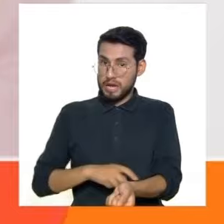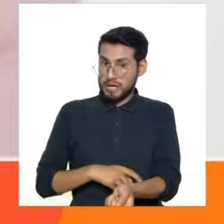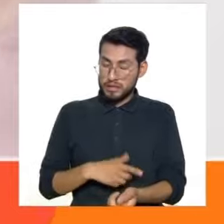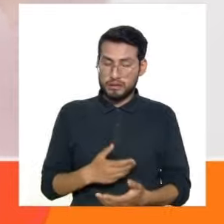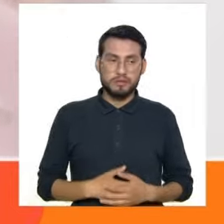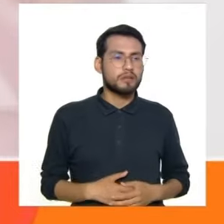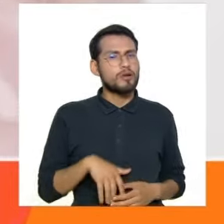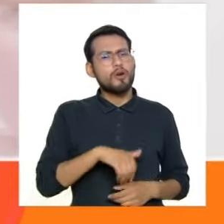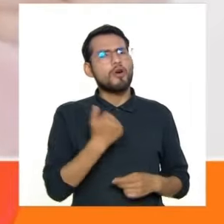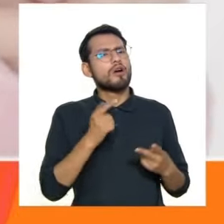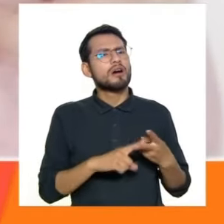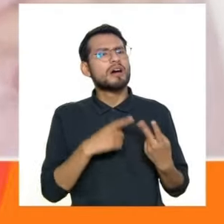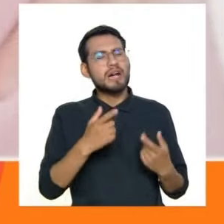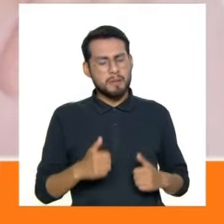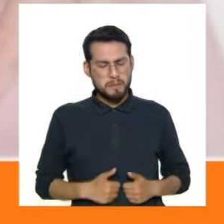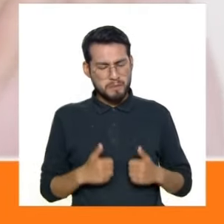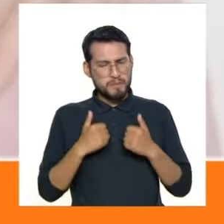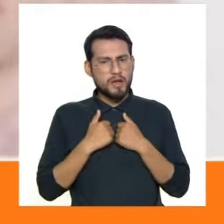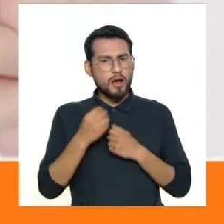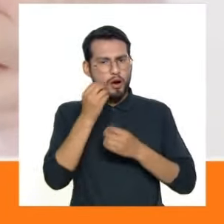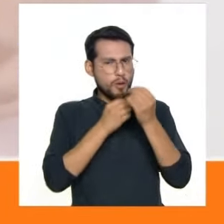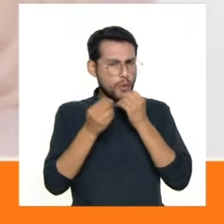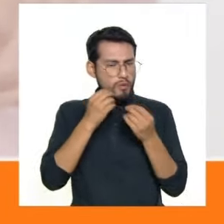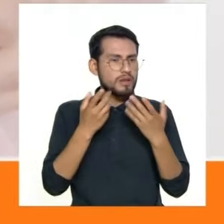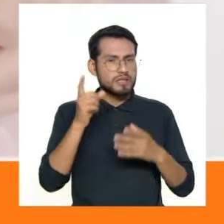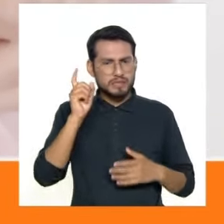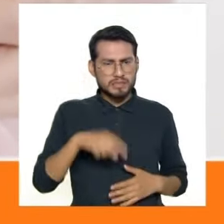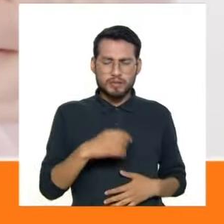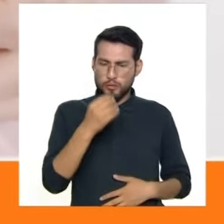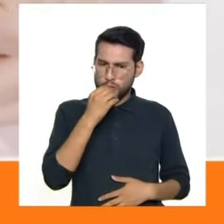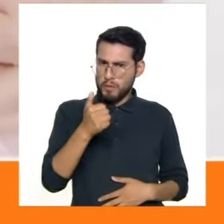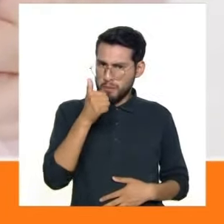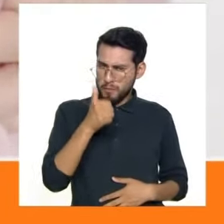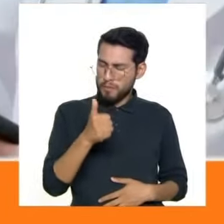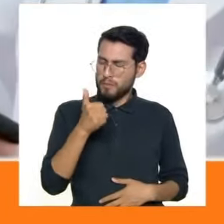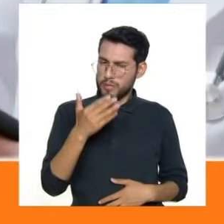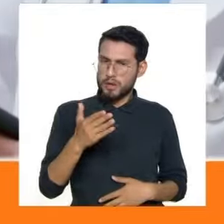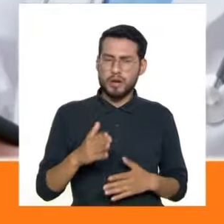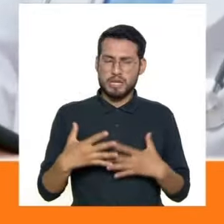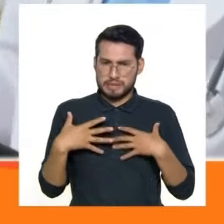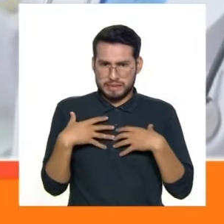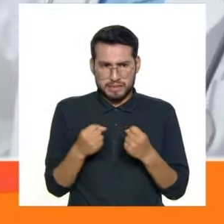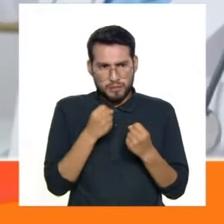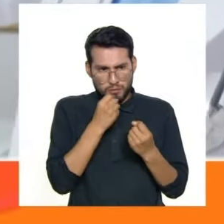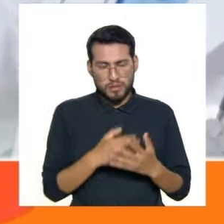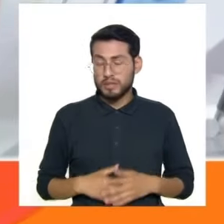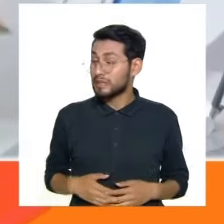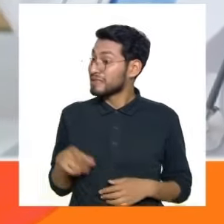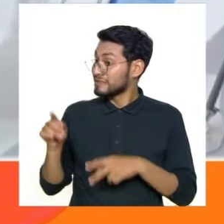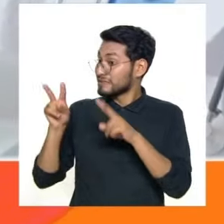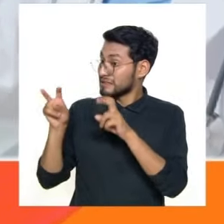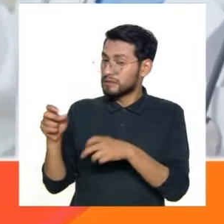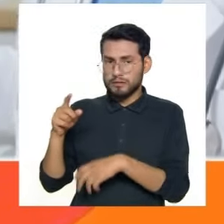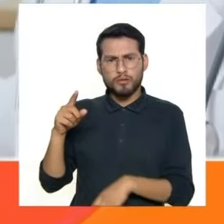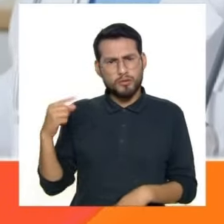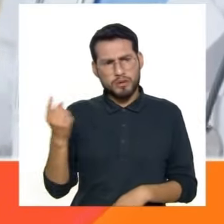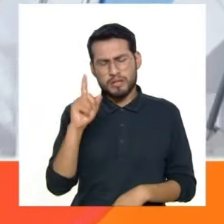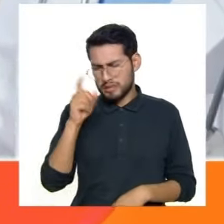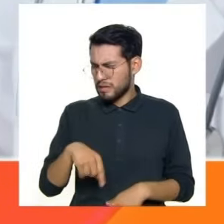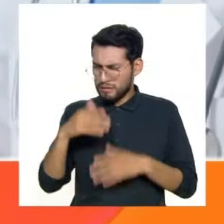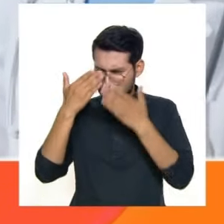un estilo de vida sano que tiene que ver con un consumo razonable de una dieta sana también No eso es un tema que creo que deberíamos